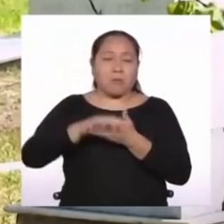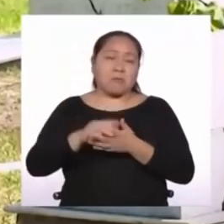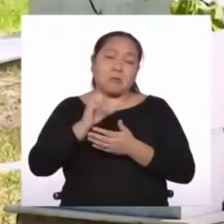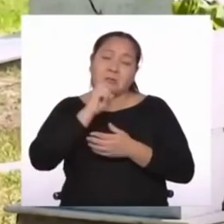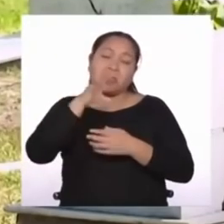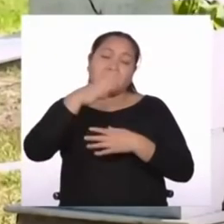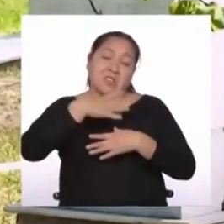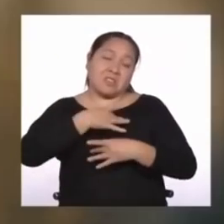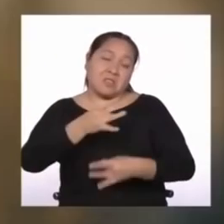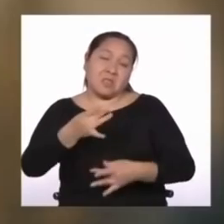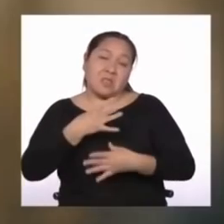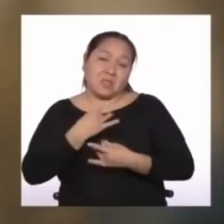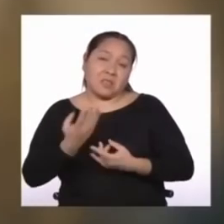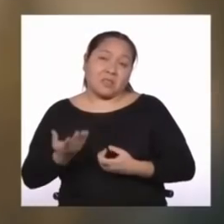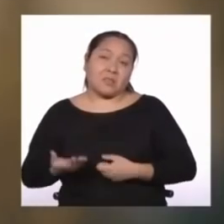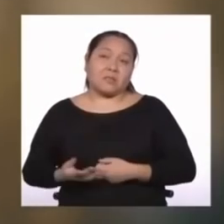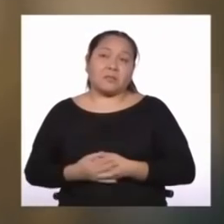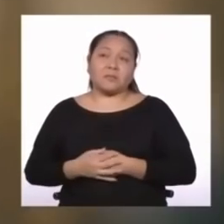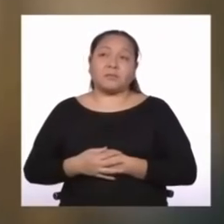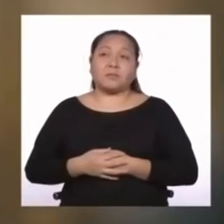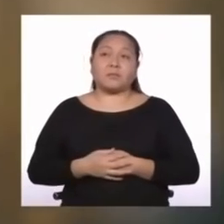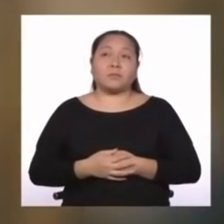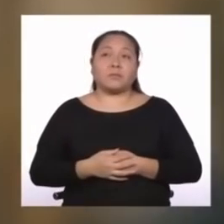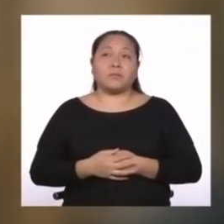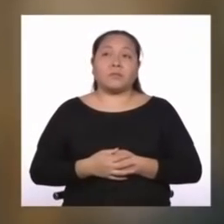interesantes.